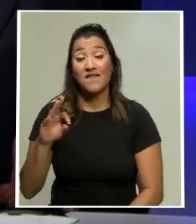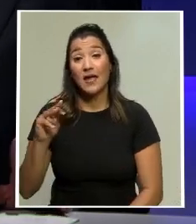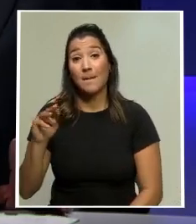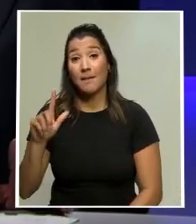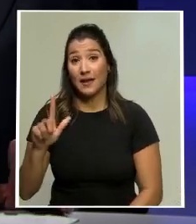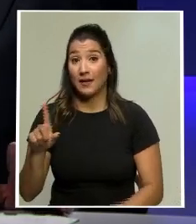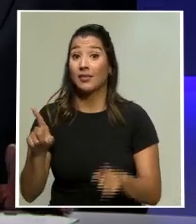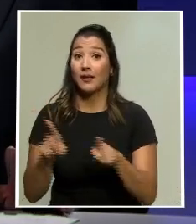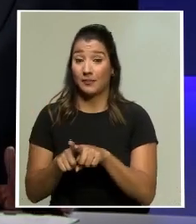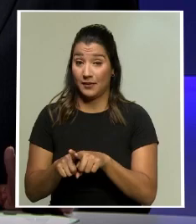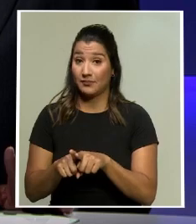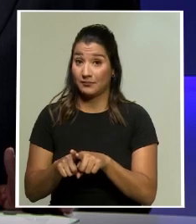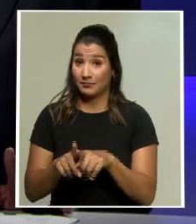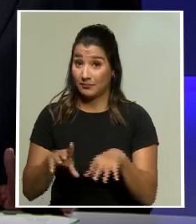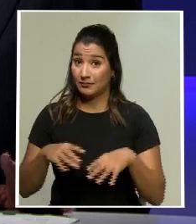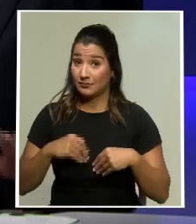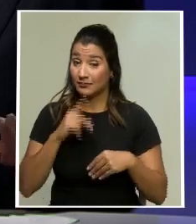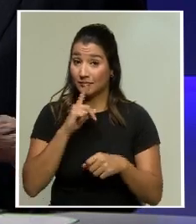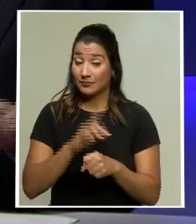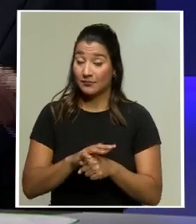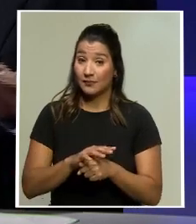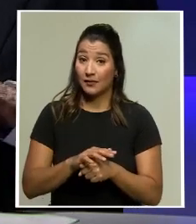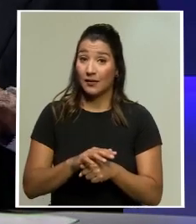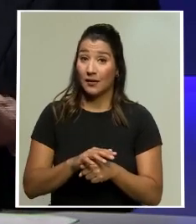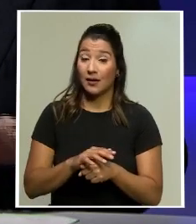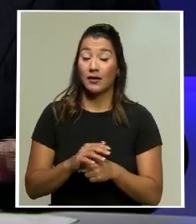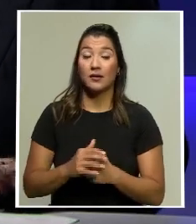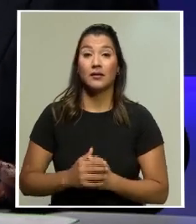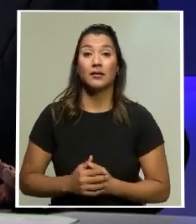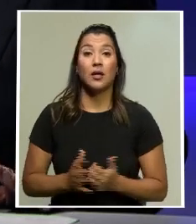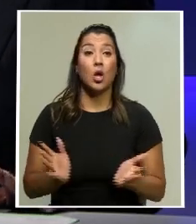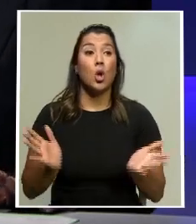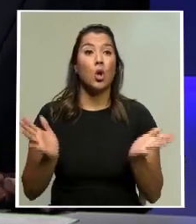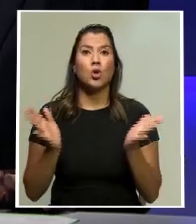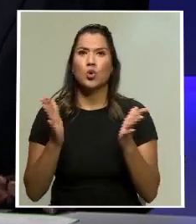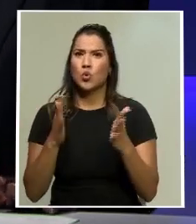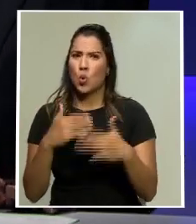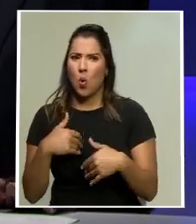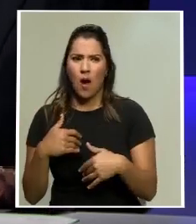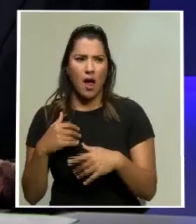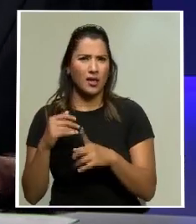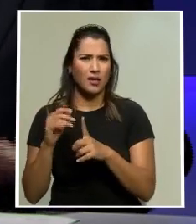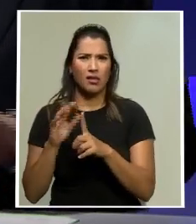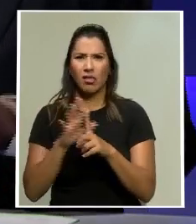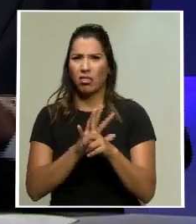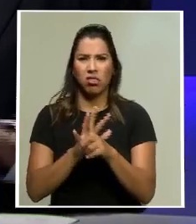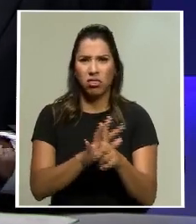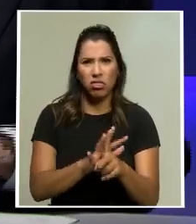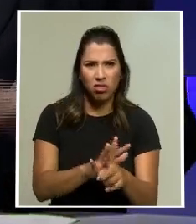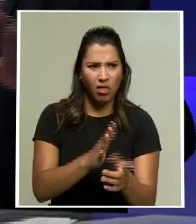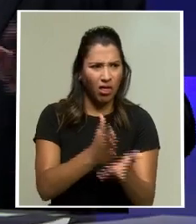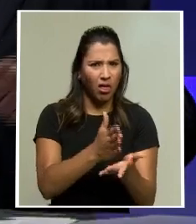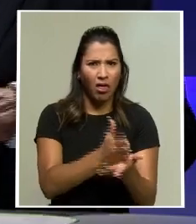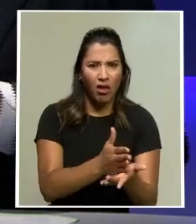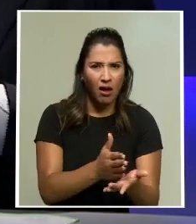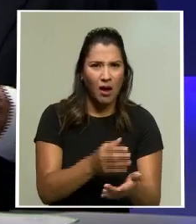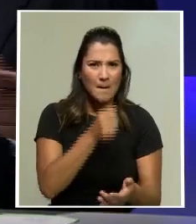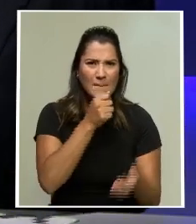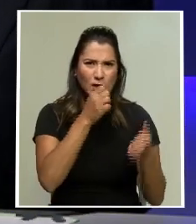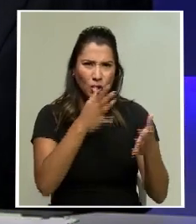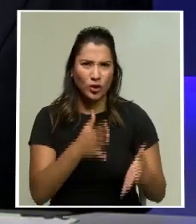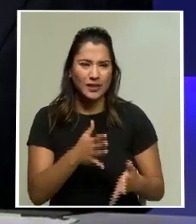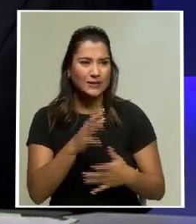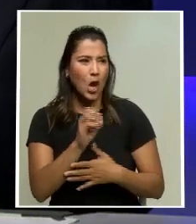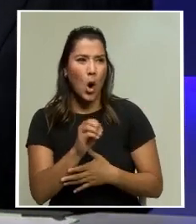el FMLN también. No hay casos de de persecución a periodistas o a